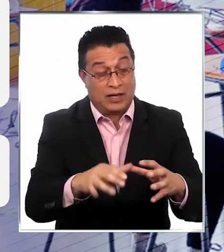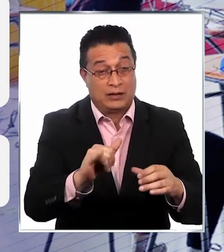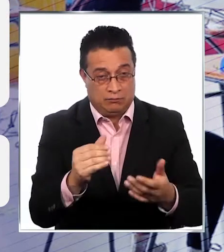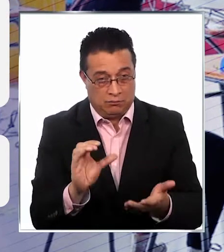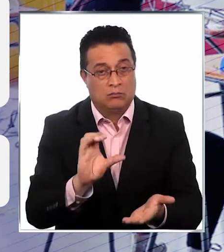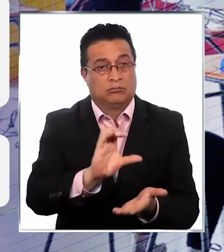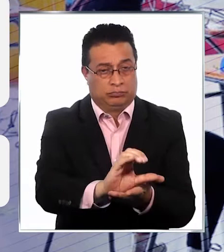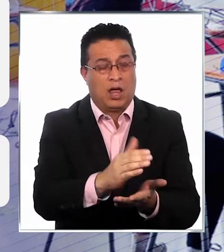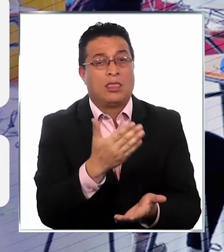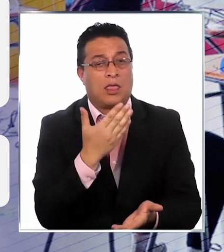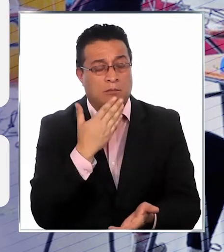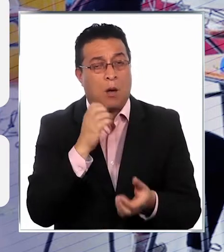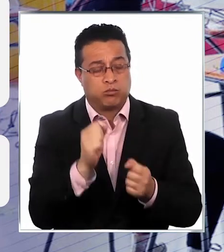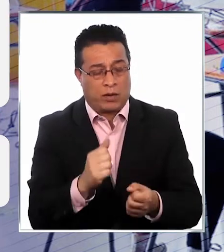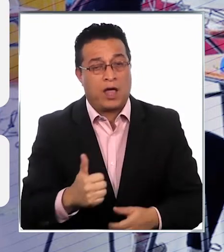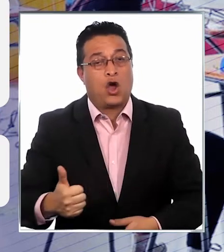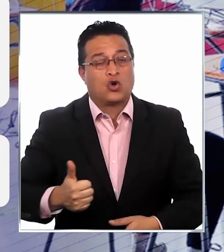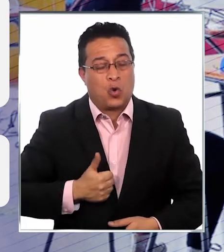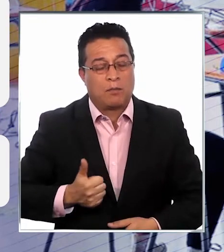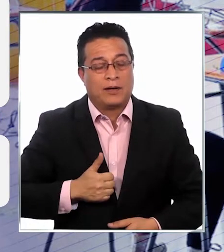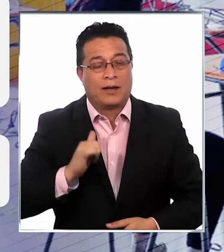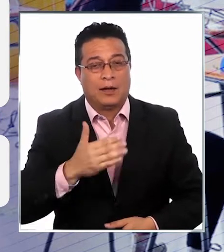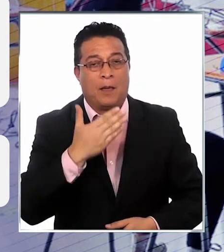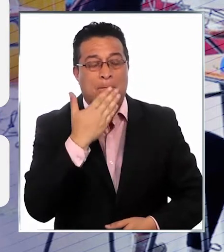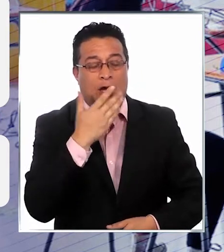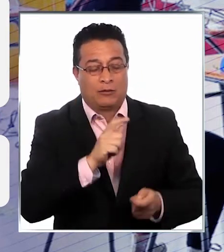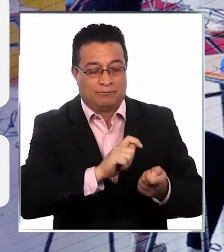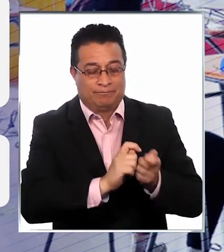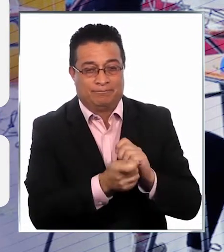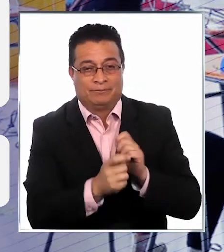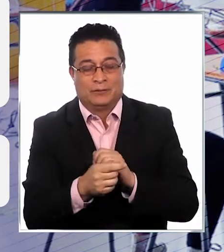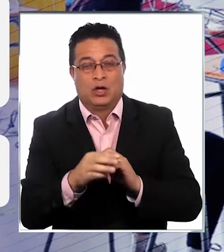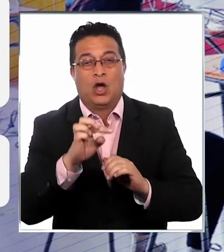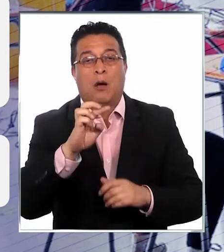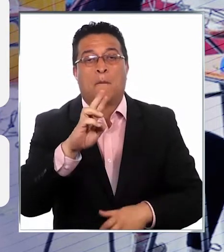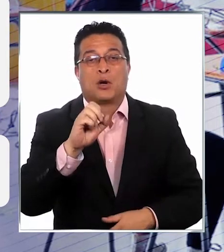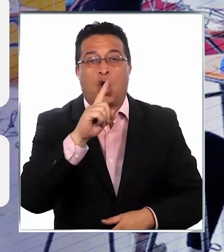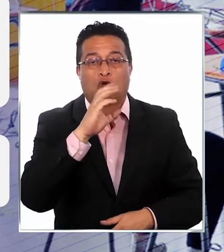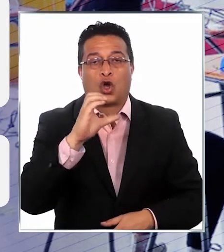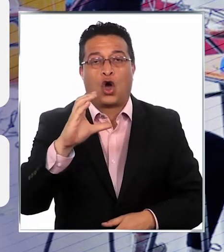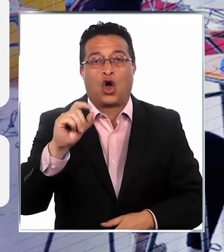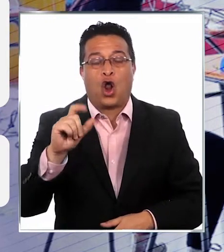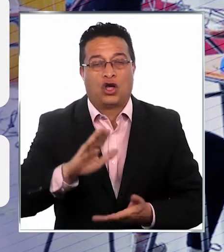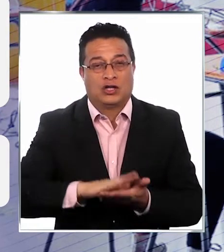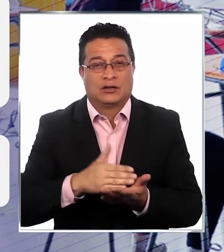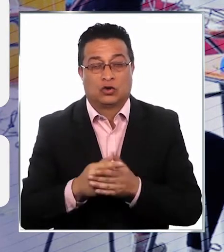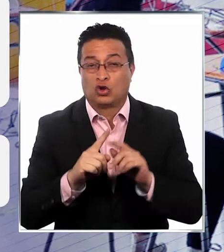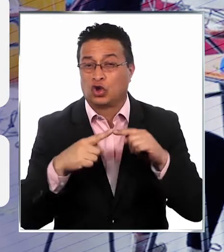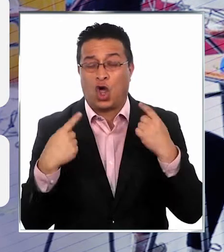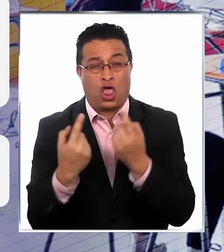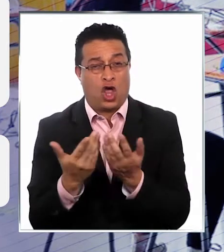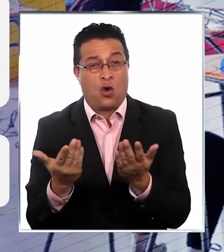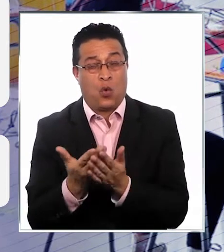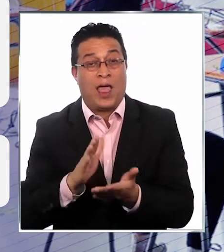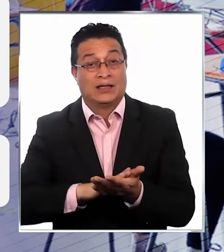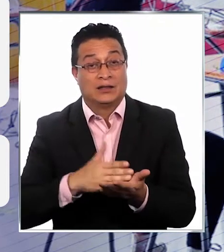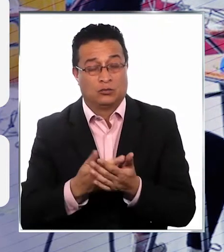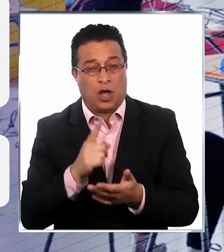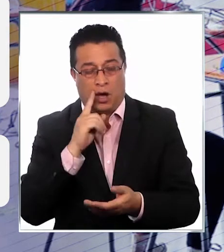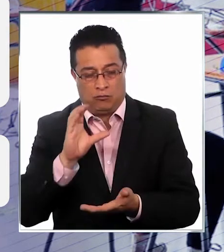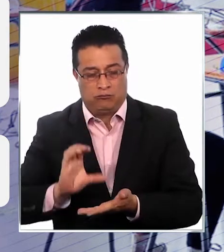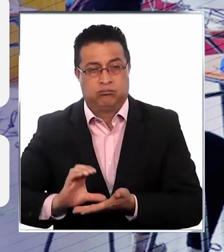para que puedan cumplir y mejorar su adaptación a los protocolos sanitarios. Todos los colegios del país que reciben fondos públicos,